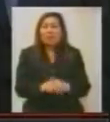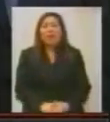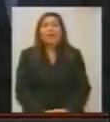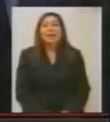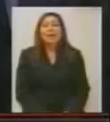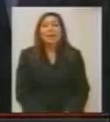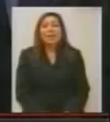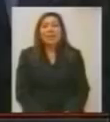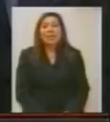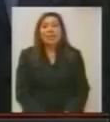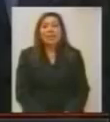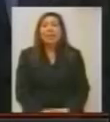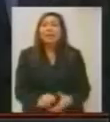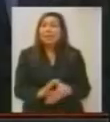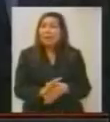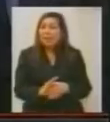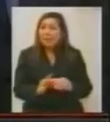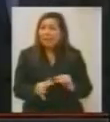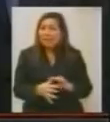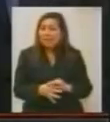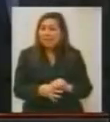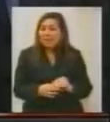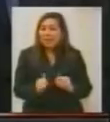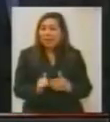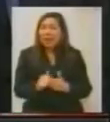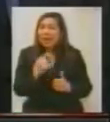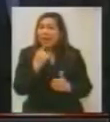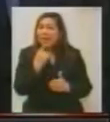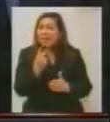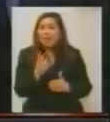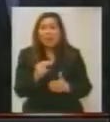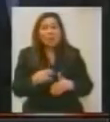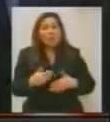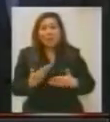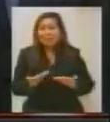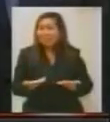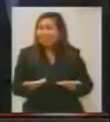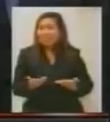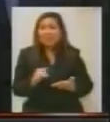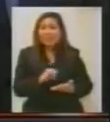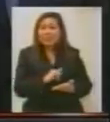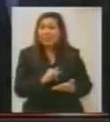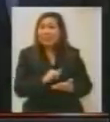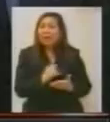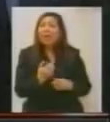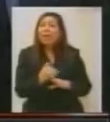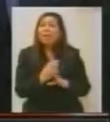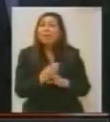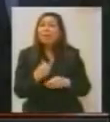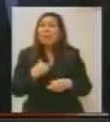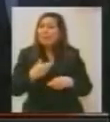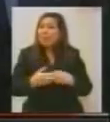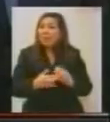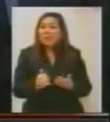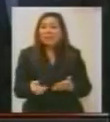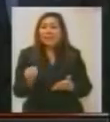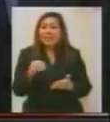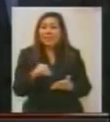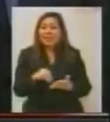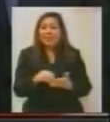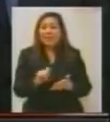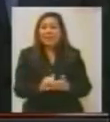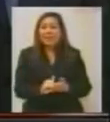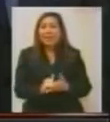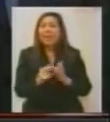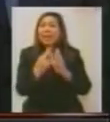que la historia del Parlamento ha señalado que eso no debe ser afectado, la institucionalidad, la forma de proceder, está inscrita además